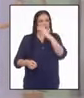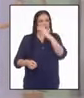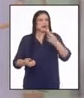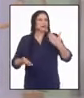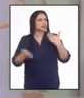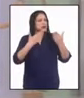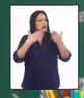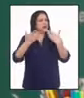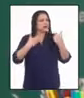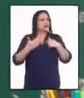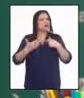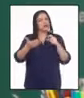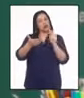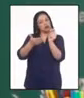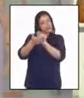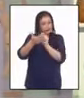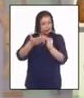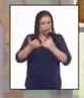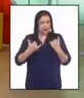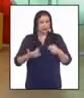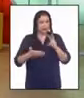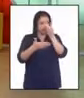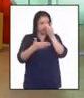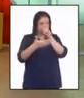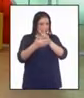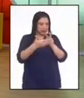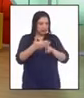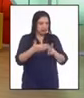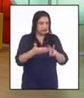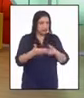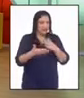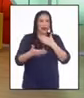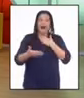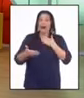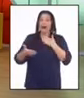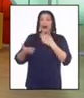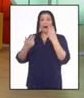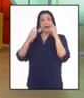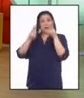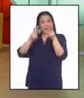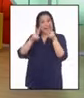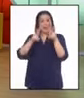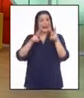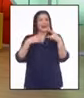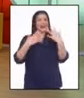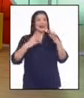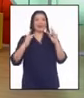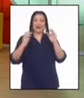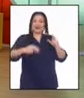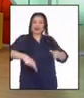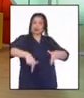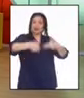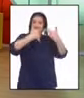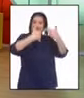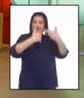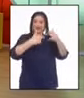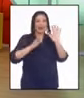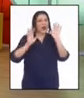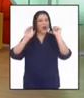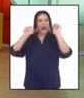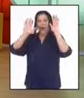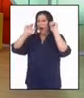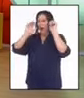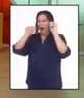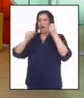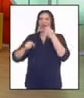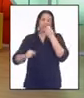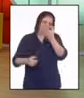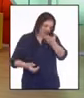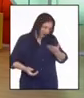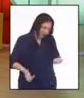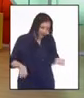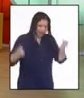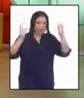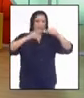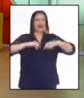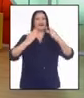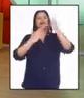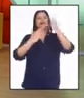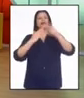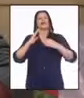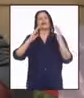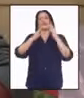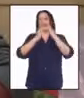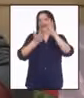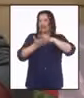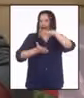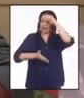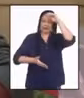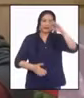escribí y que ahora se los voy a leer. ¡Ah! ¡Miren! ¡Ya están conectados! Hola, chicas y chicos, bienvenidos a Aprendo en